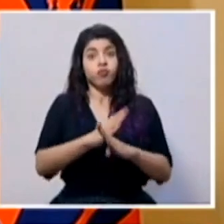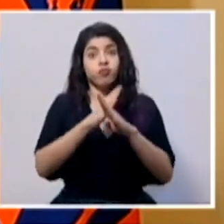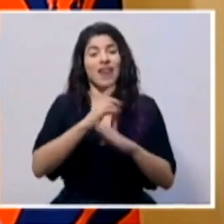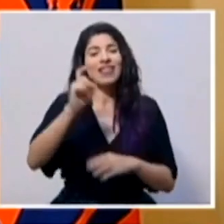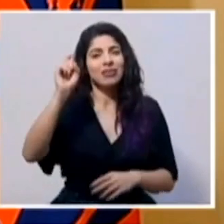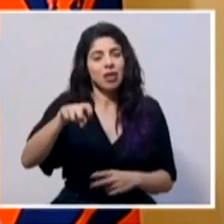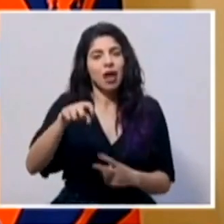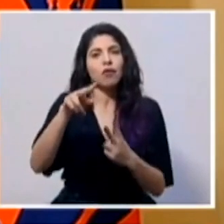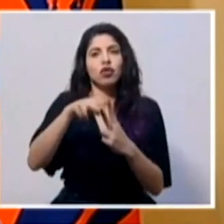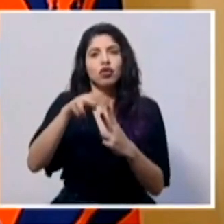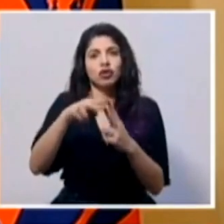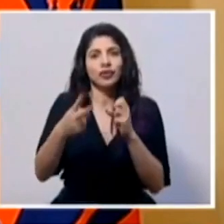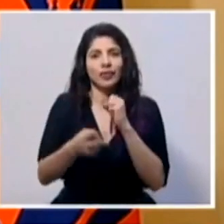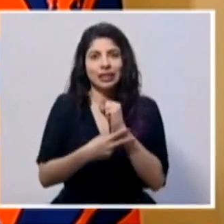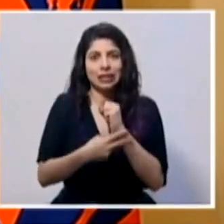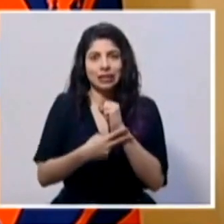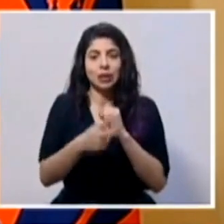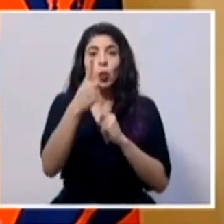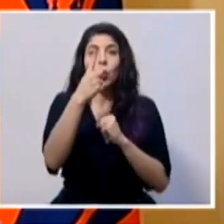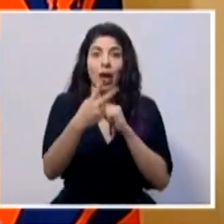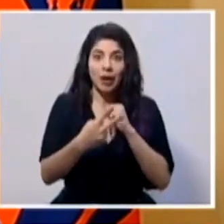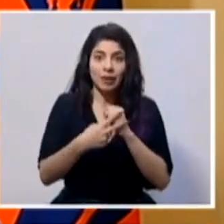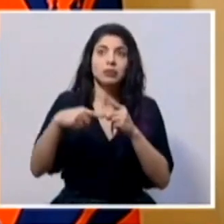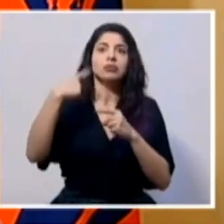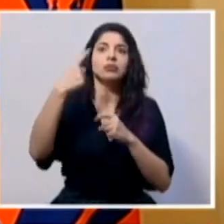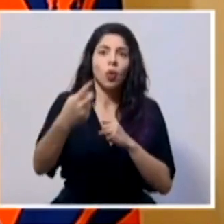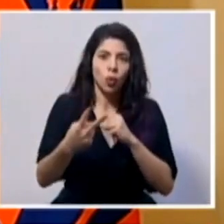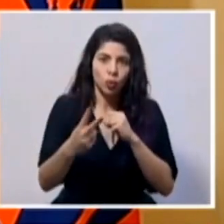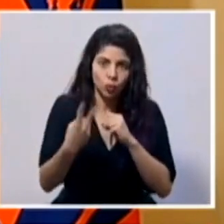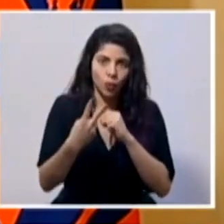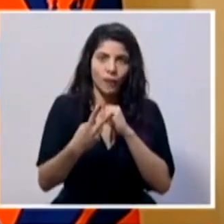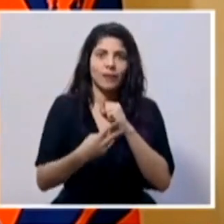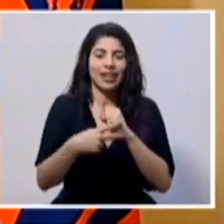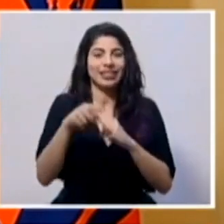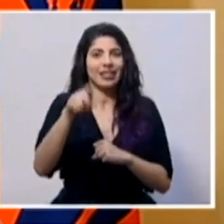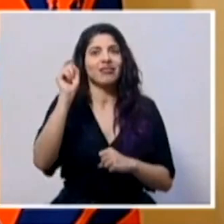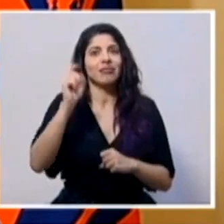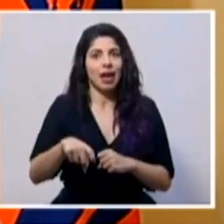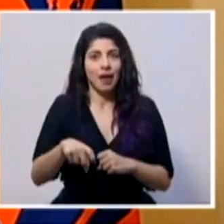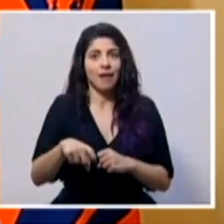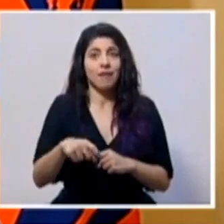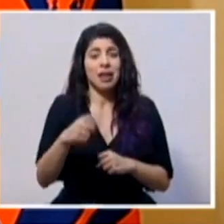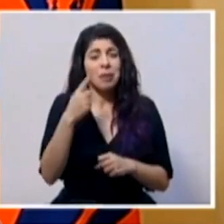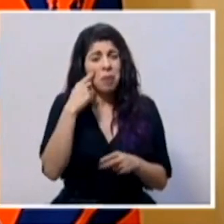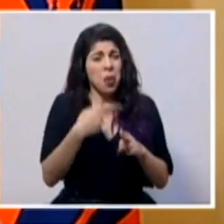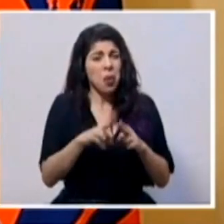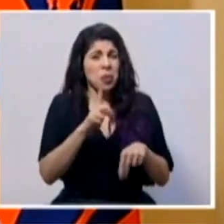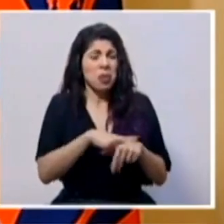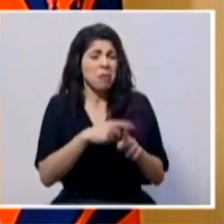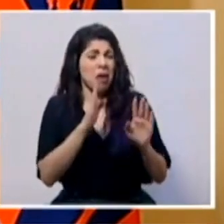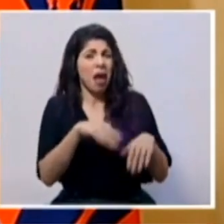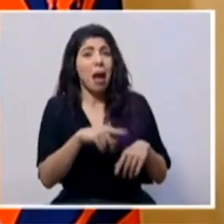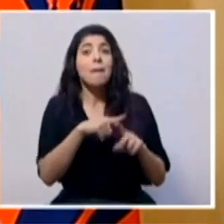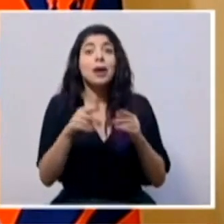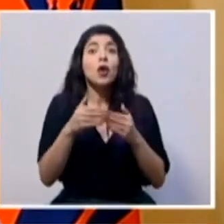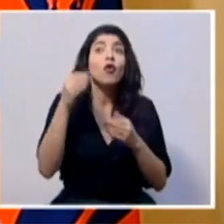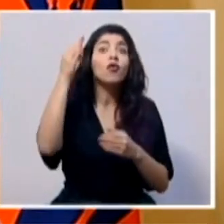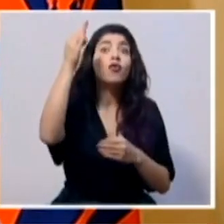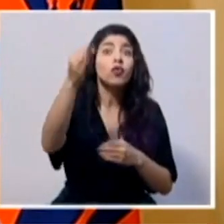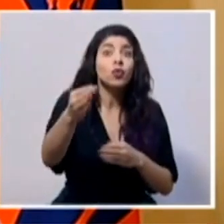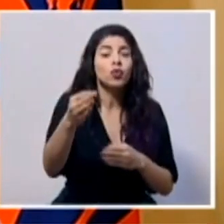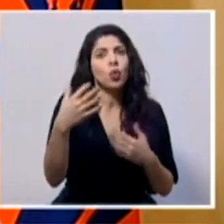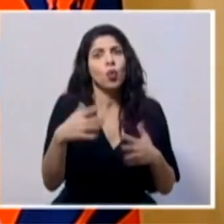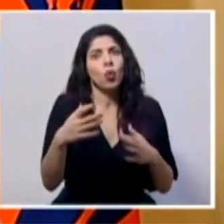se tienen que aplicar las dos dosis. Esto tal vez no lo vemos a corto plazo, pero a largo plazo son vidas que se salvan, porque son niñas,